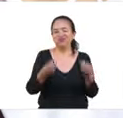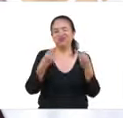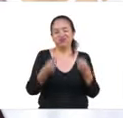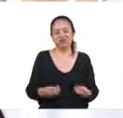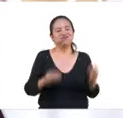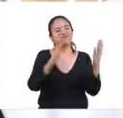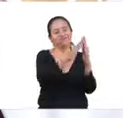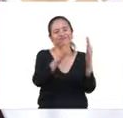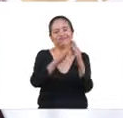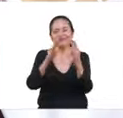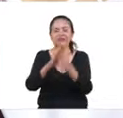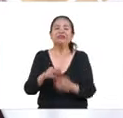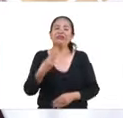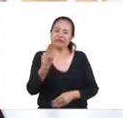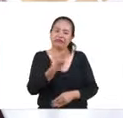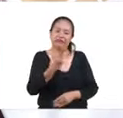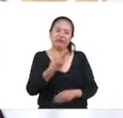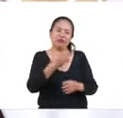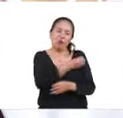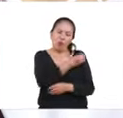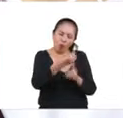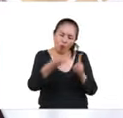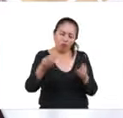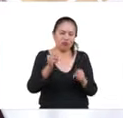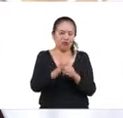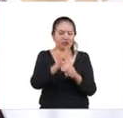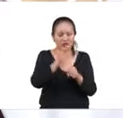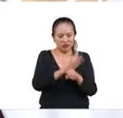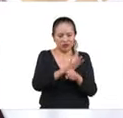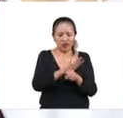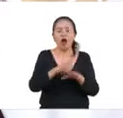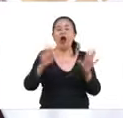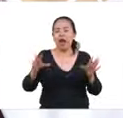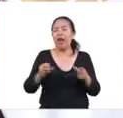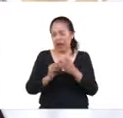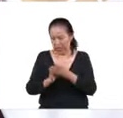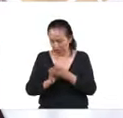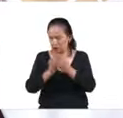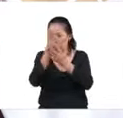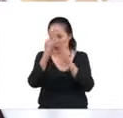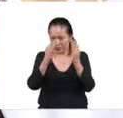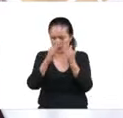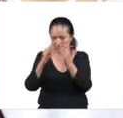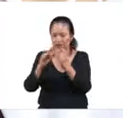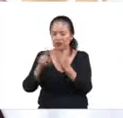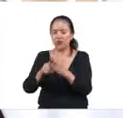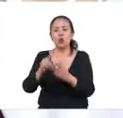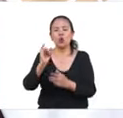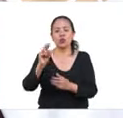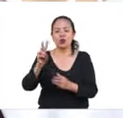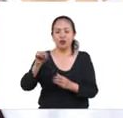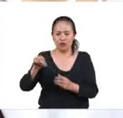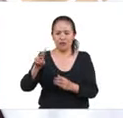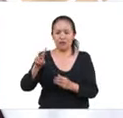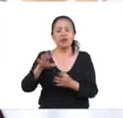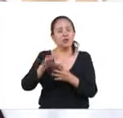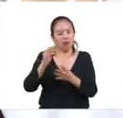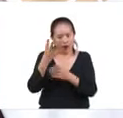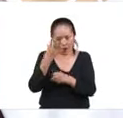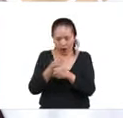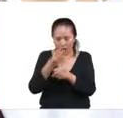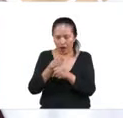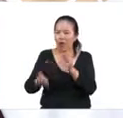que requeríamos un orden administrativo. Las nuevas sí llevan a ser con el INVI. Ya el INVI ya tiene los recursos, ya tiene todo y ya va a